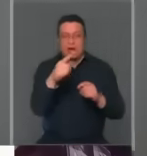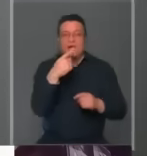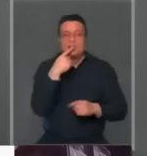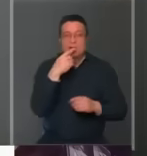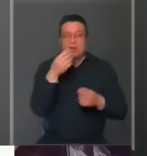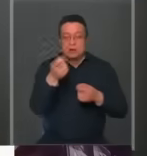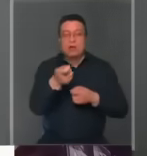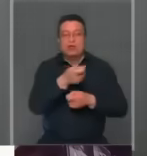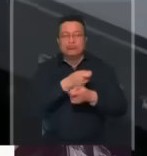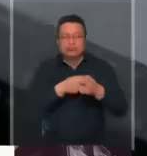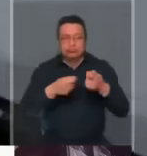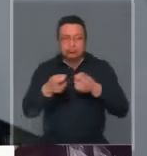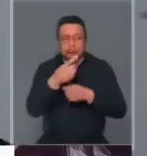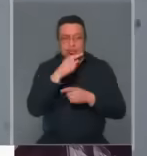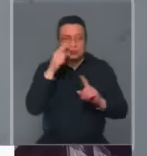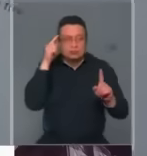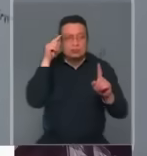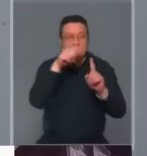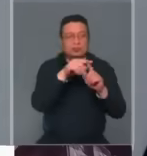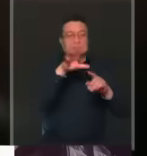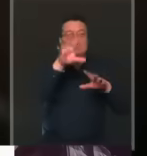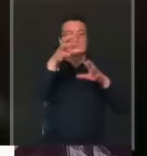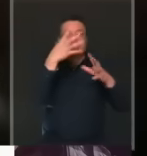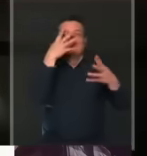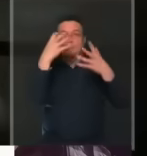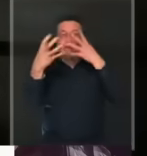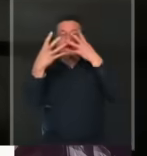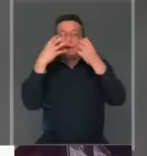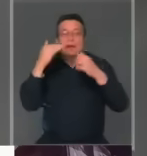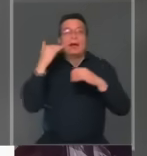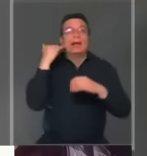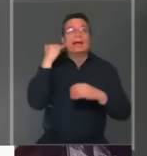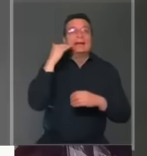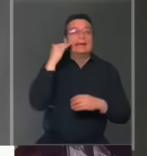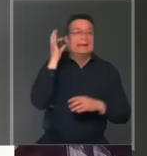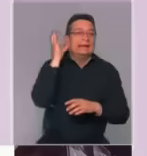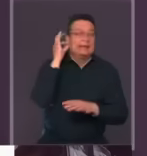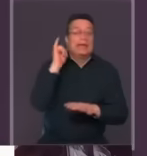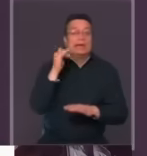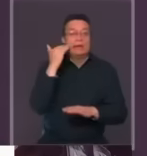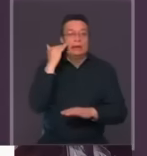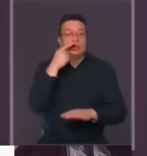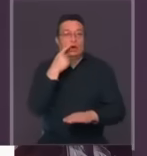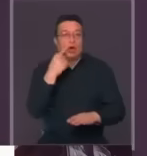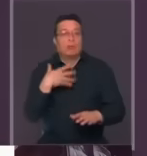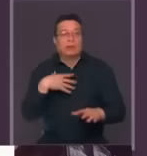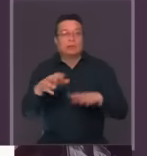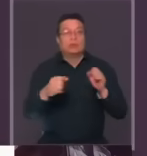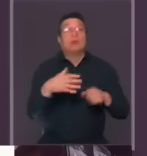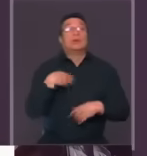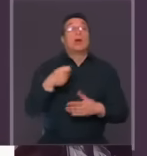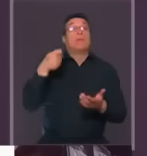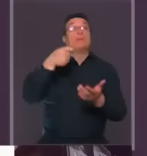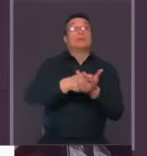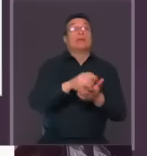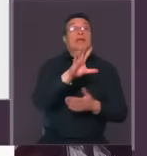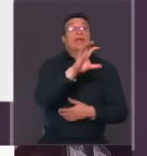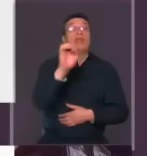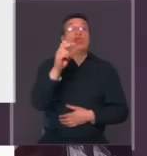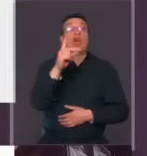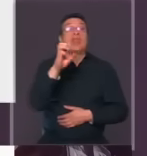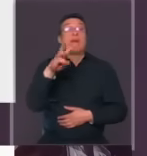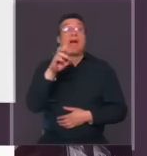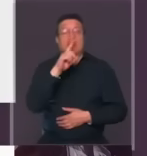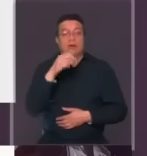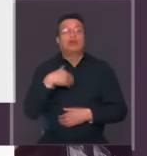comercio en línea dirigido a captar en específico a niñas y niños. ¿Quién me recarga 500 diamantes? A cambio le paso el pack